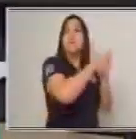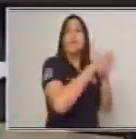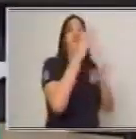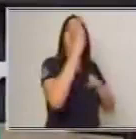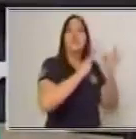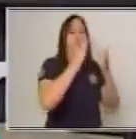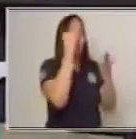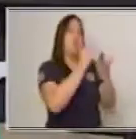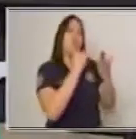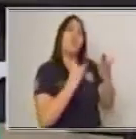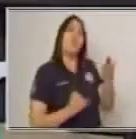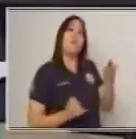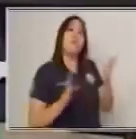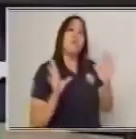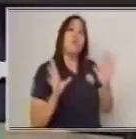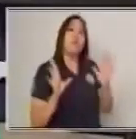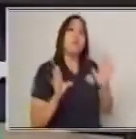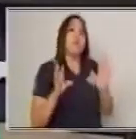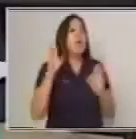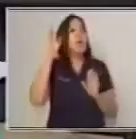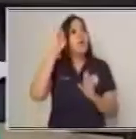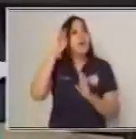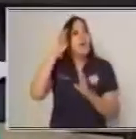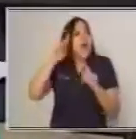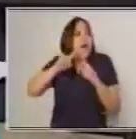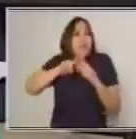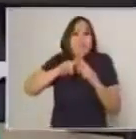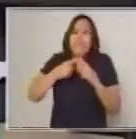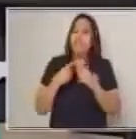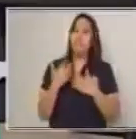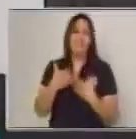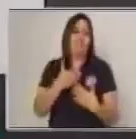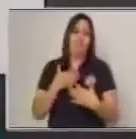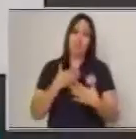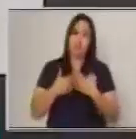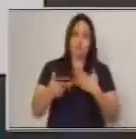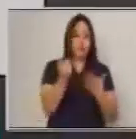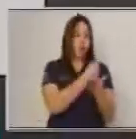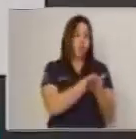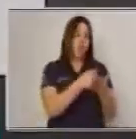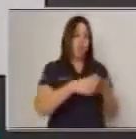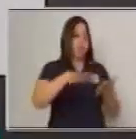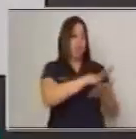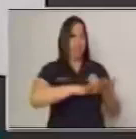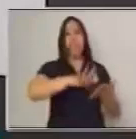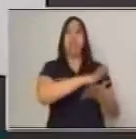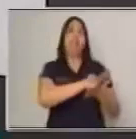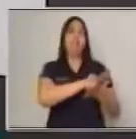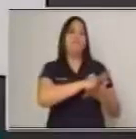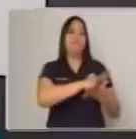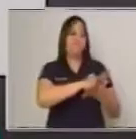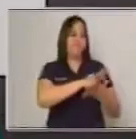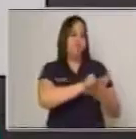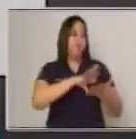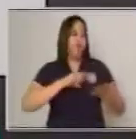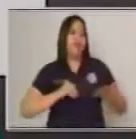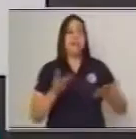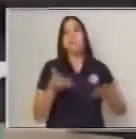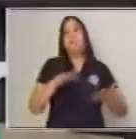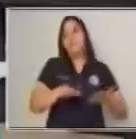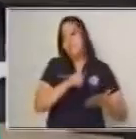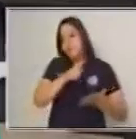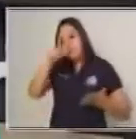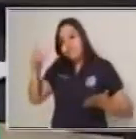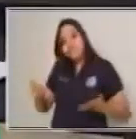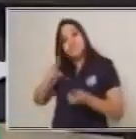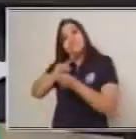Y recuerden que al principio no importa cómo se vean tus apuntes, porque luego lo vamos a pasar en limpio. Les voy a dar un